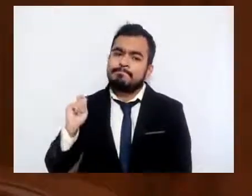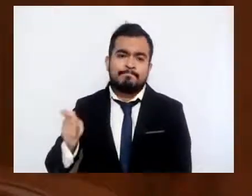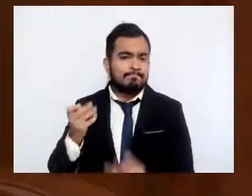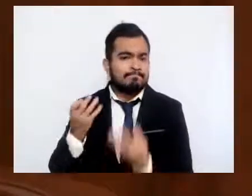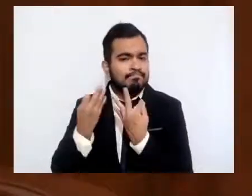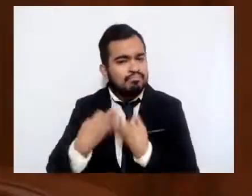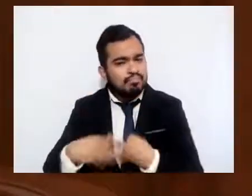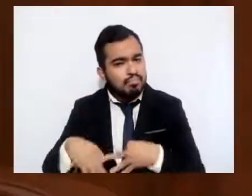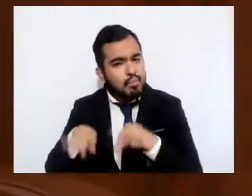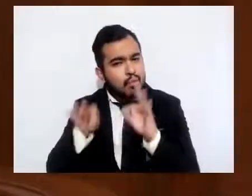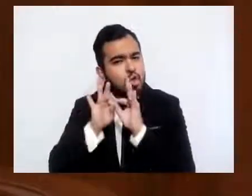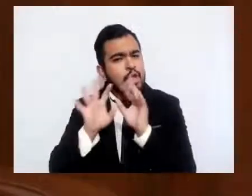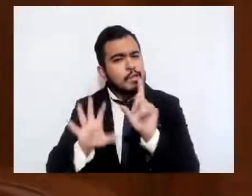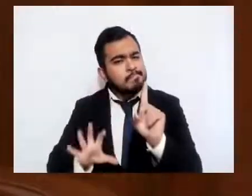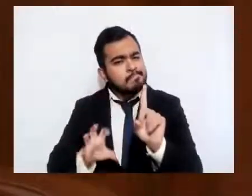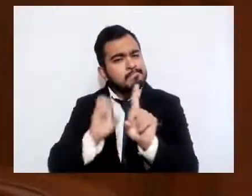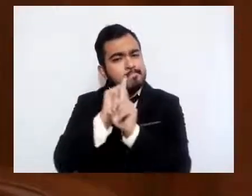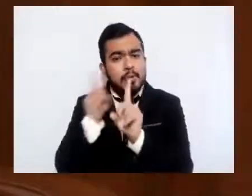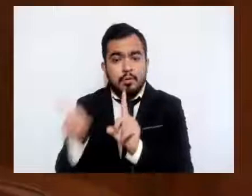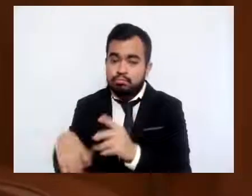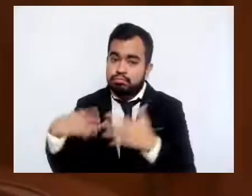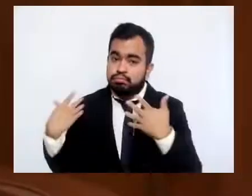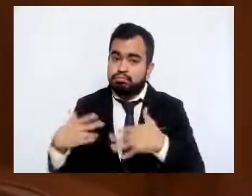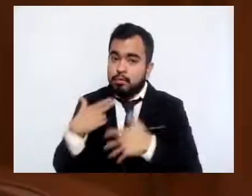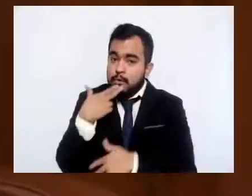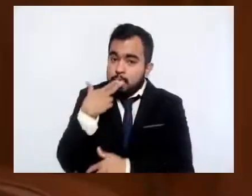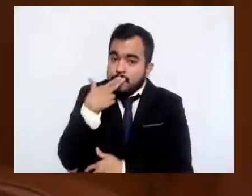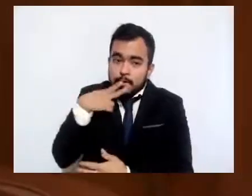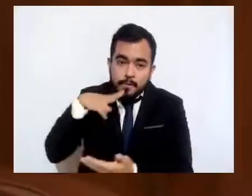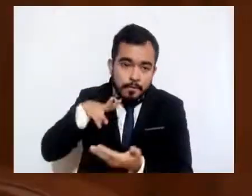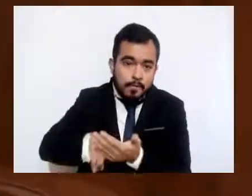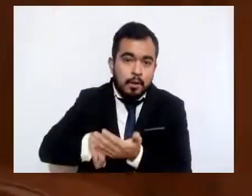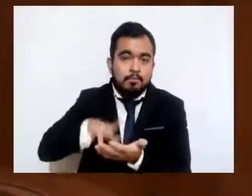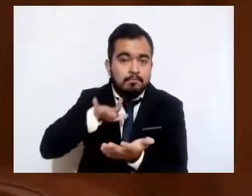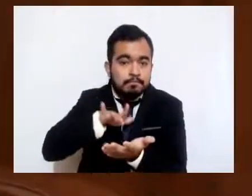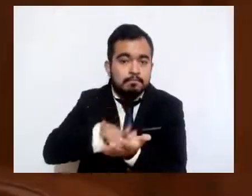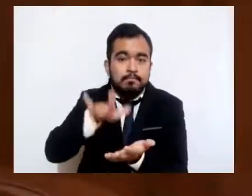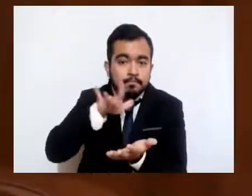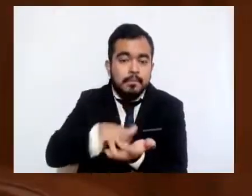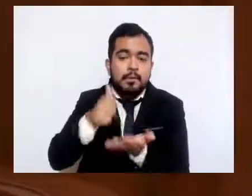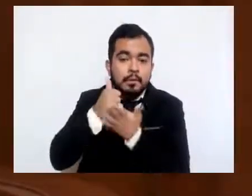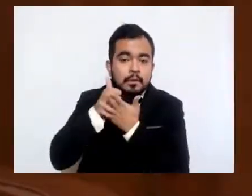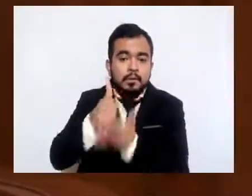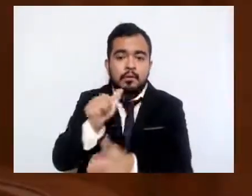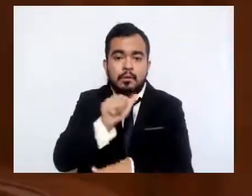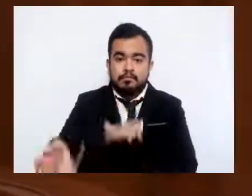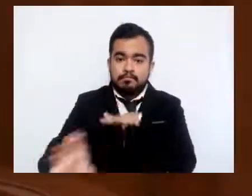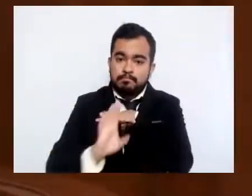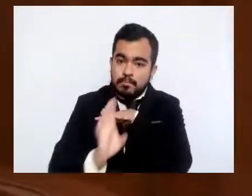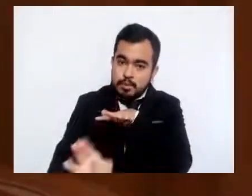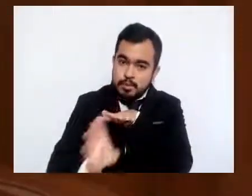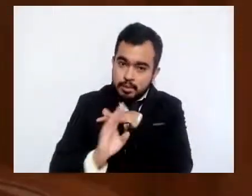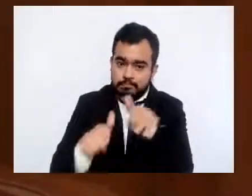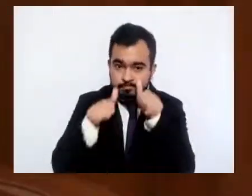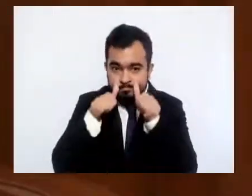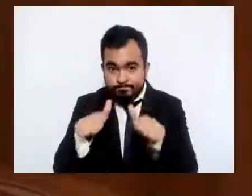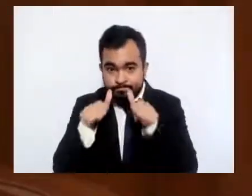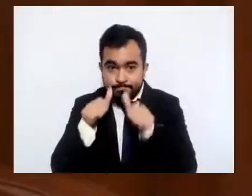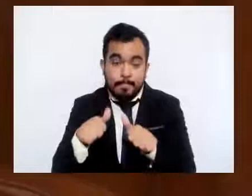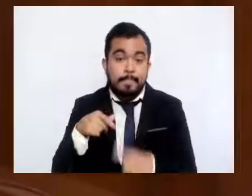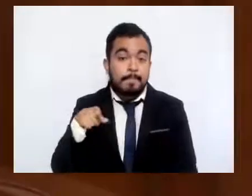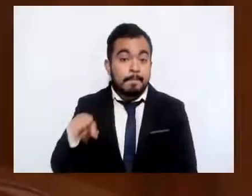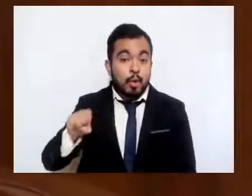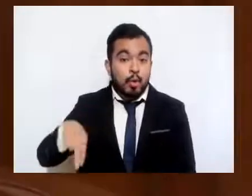valiosa labor en la ayuda y la asistencia humanitaria a los migrantes. Han conseguido posicionar sus propuestas en el debate